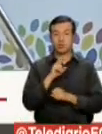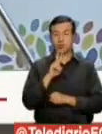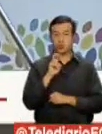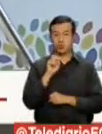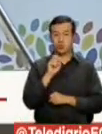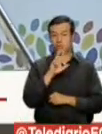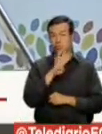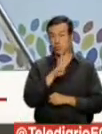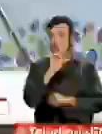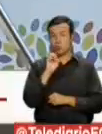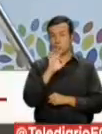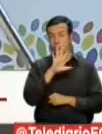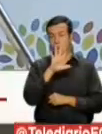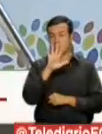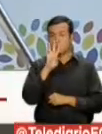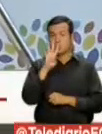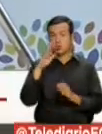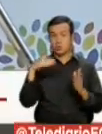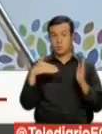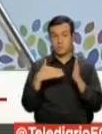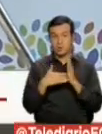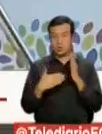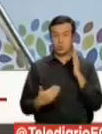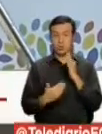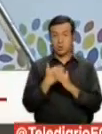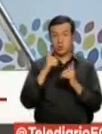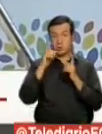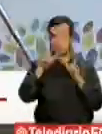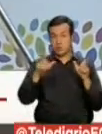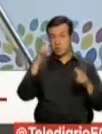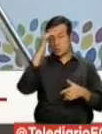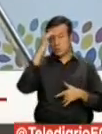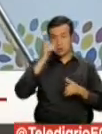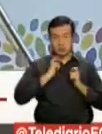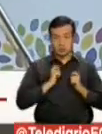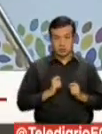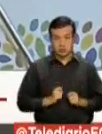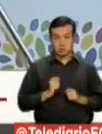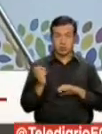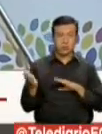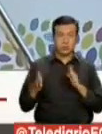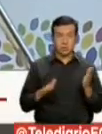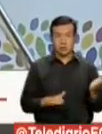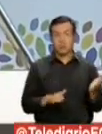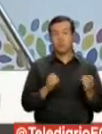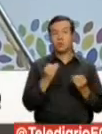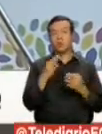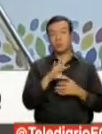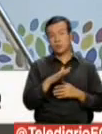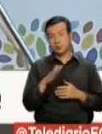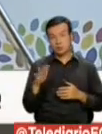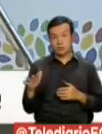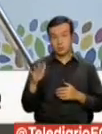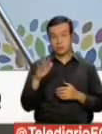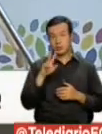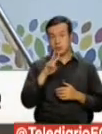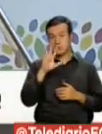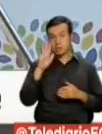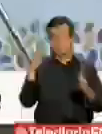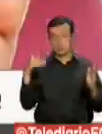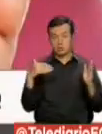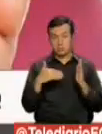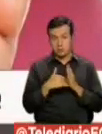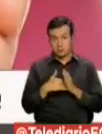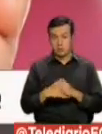existirán 54.000 nuevos casos aproximadamente y los fallecimientos estarán alrededor de los